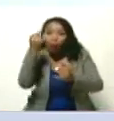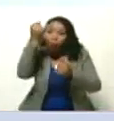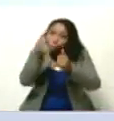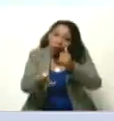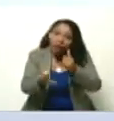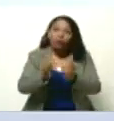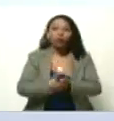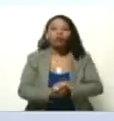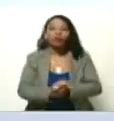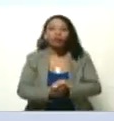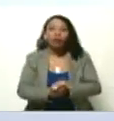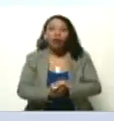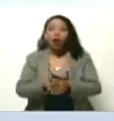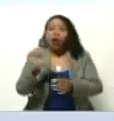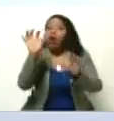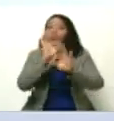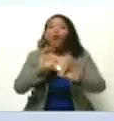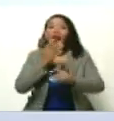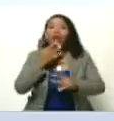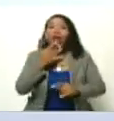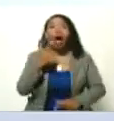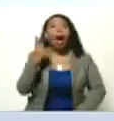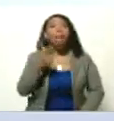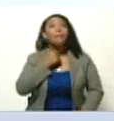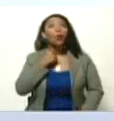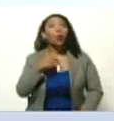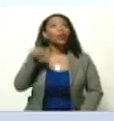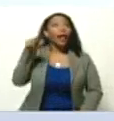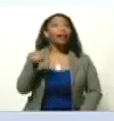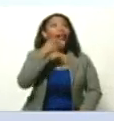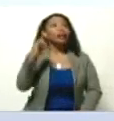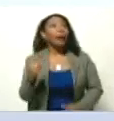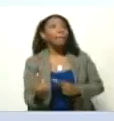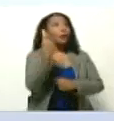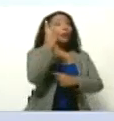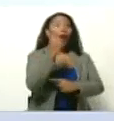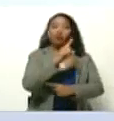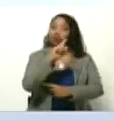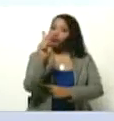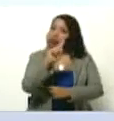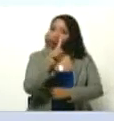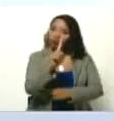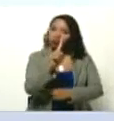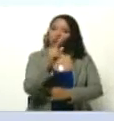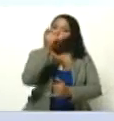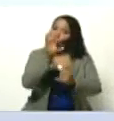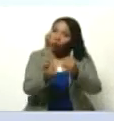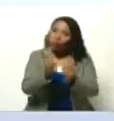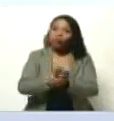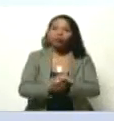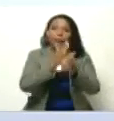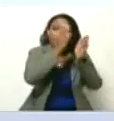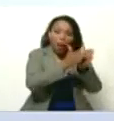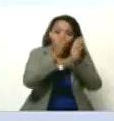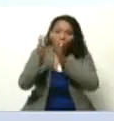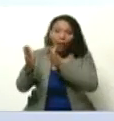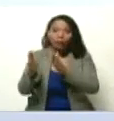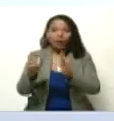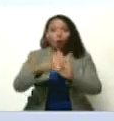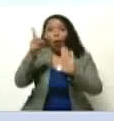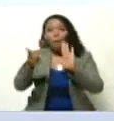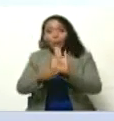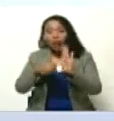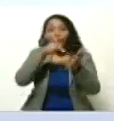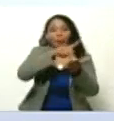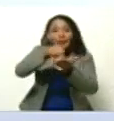de preferencia hacia Zuli o Zulay. Las listas a consignar están conformadas por la cantidad total de militantes